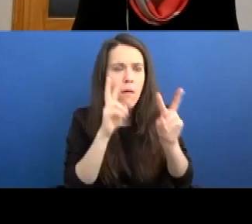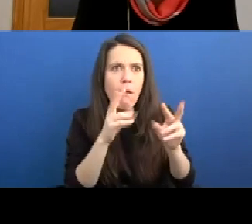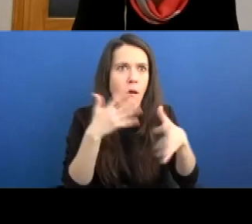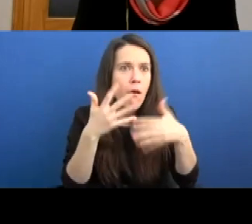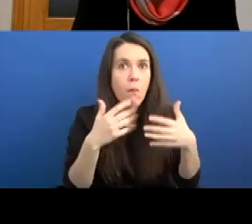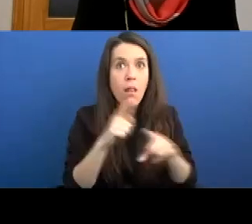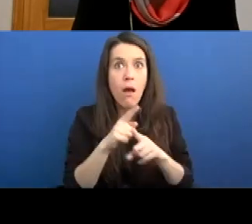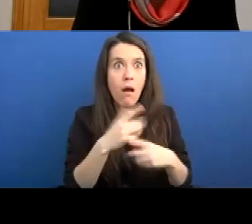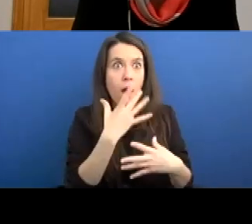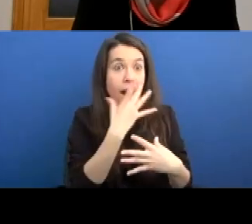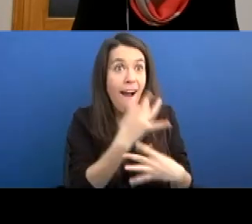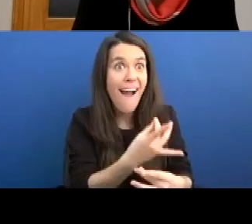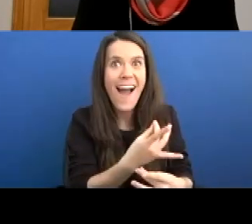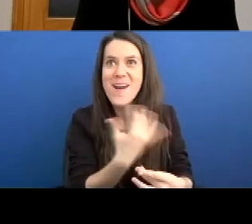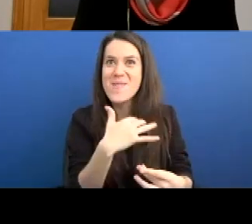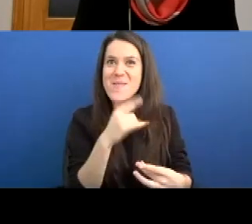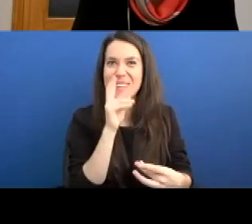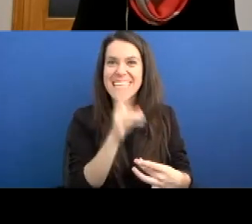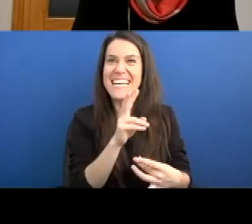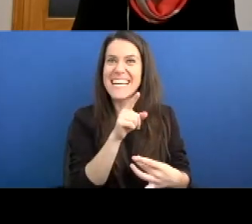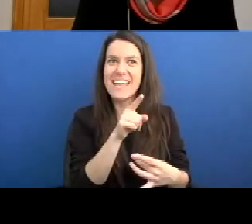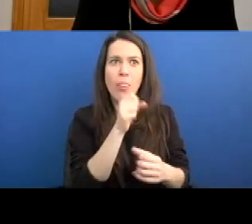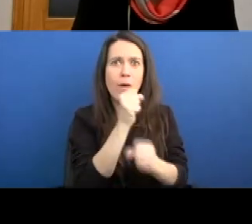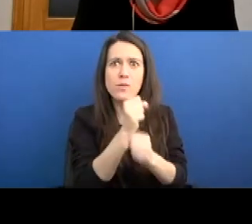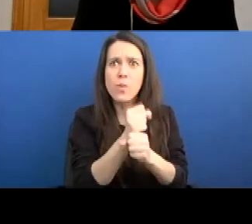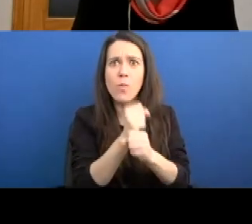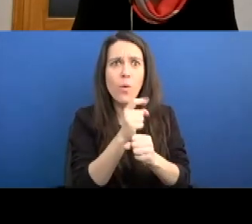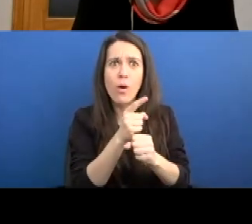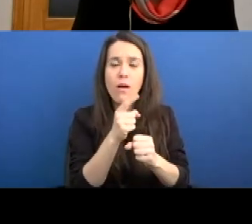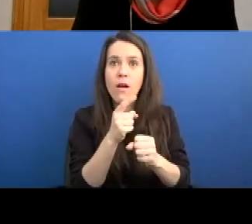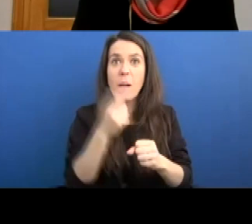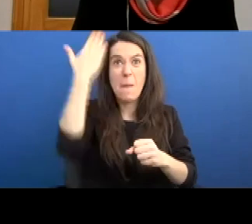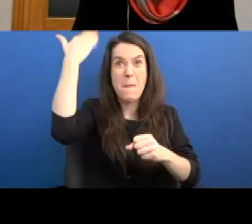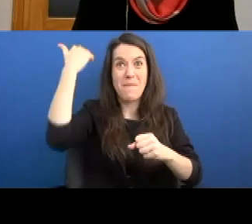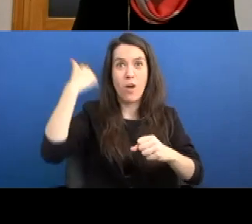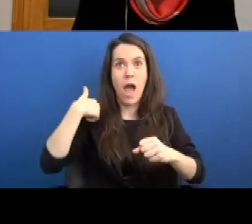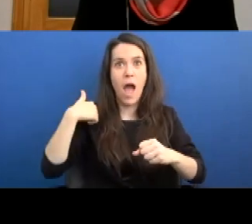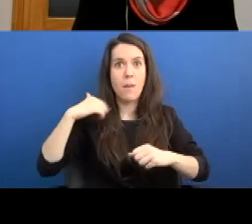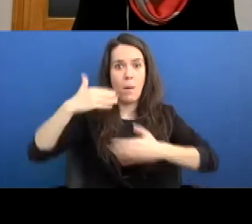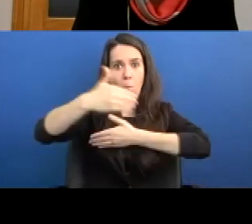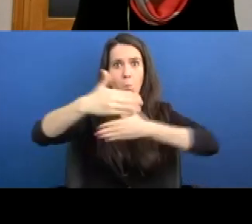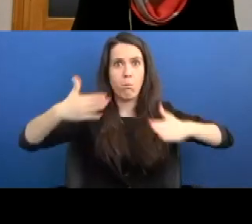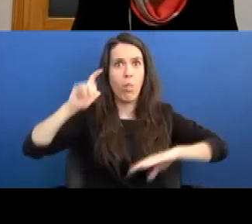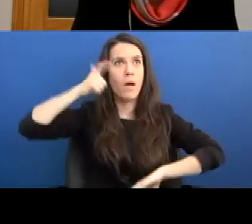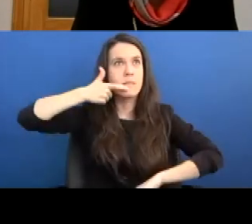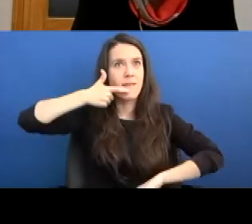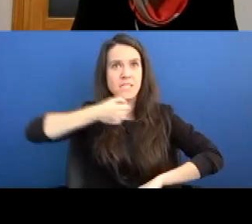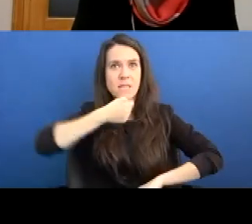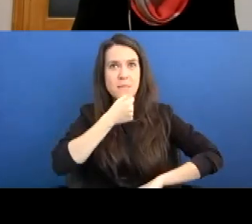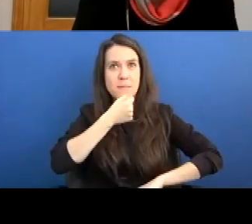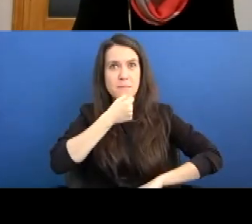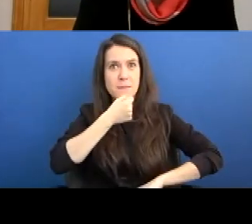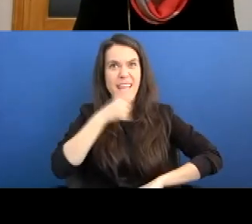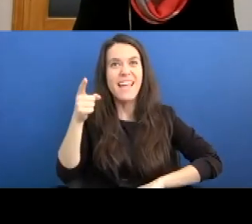Desde que tuve conocimiento y experimenté el trabajo que hacen los intérpretes de lengua de signos, fue precisamente en